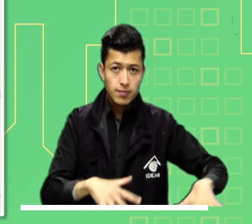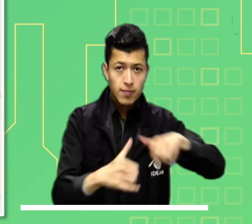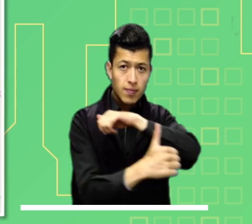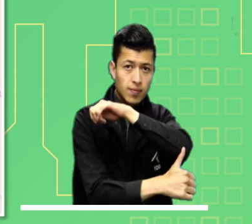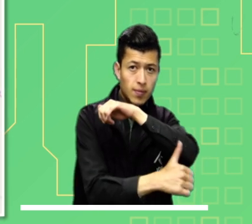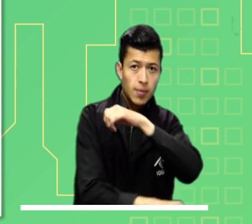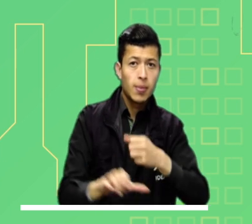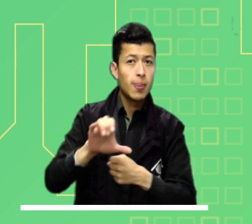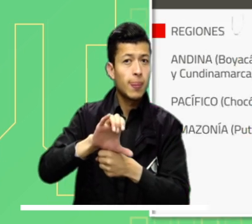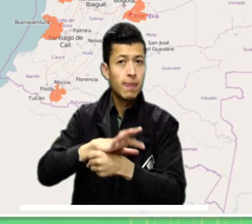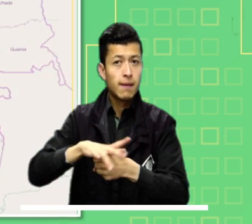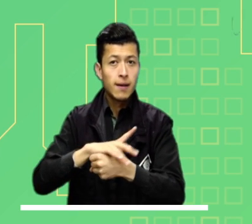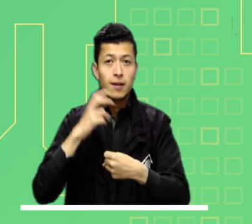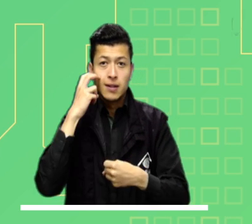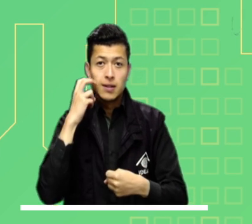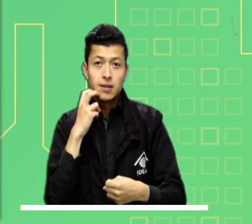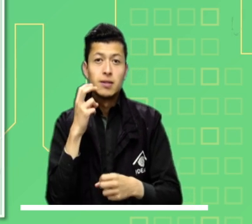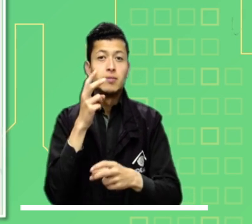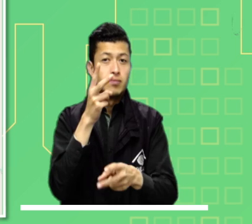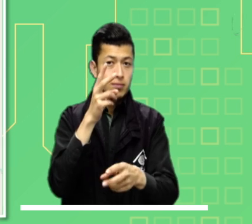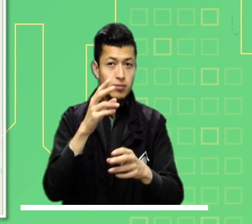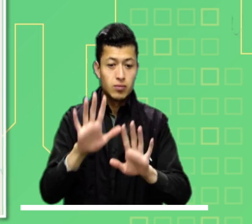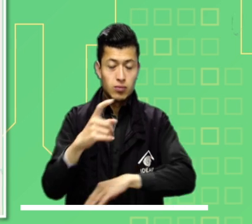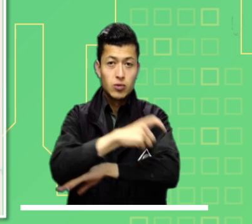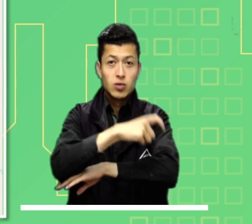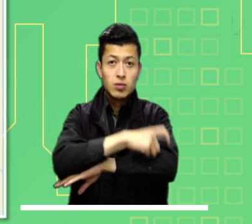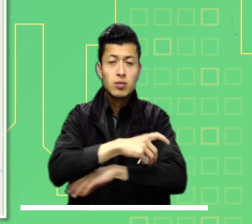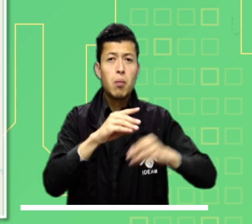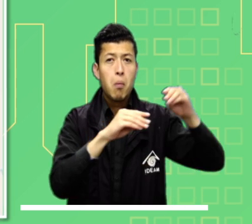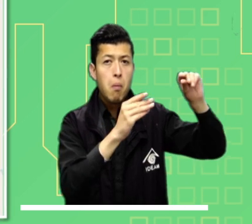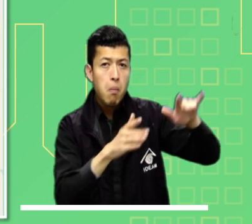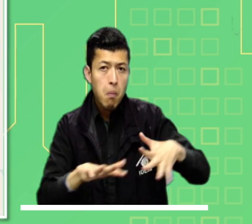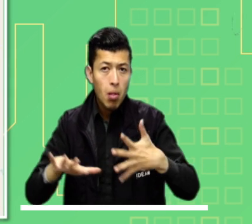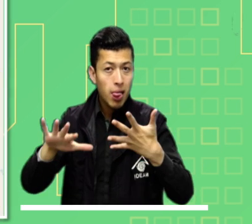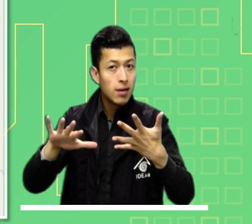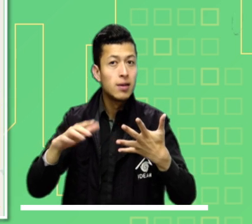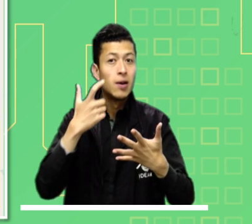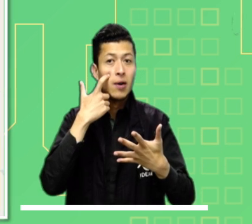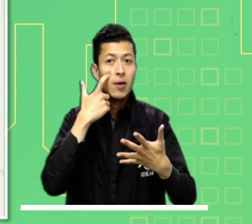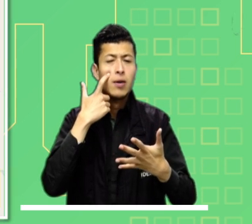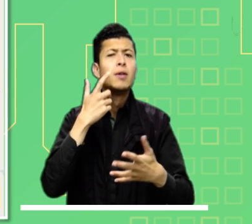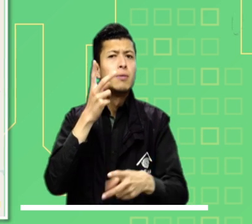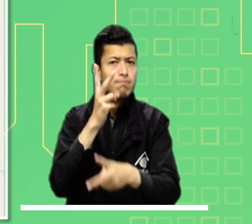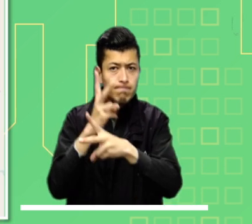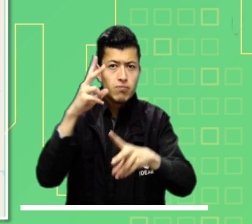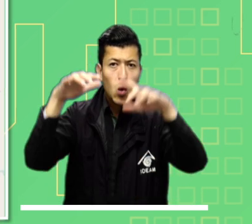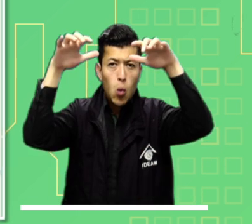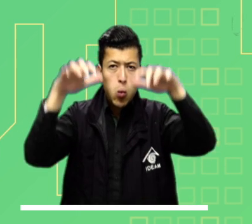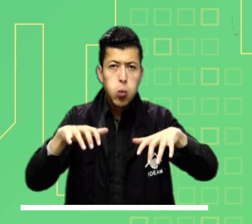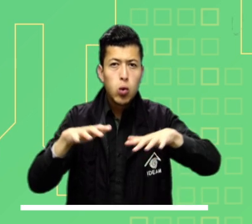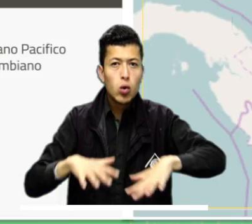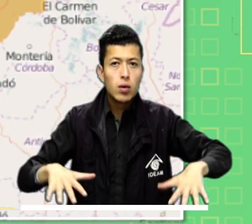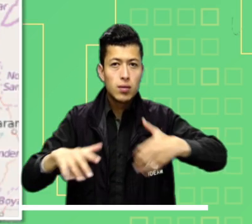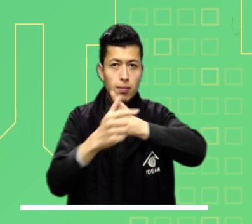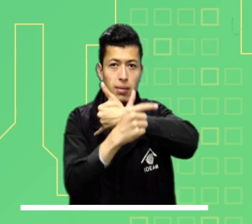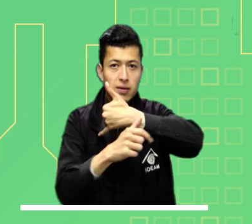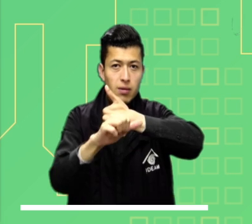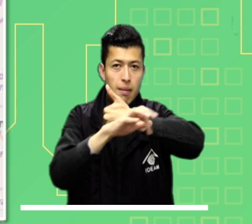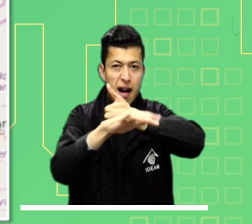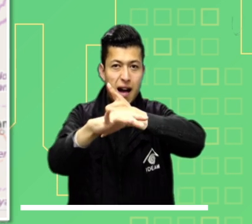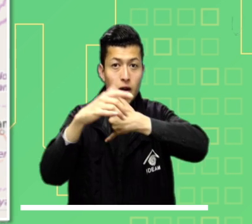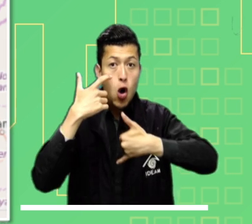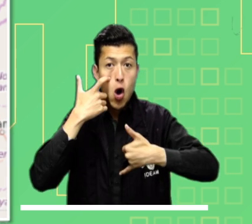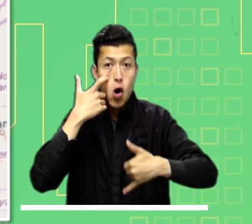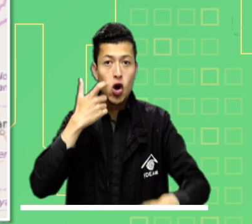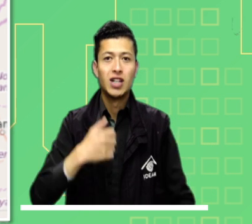puntos. Adicionalmente, hay alerta en zonas de Boyacá, Cundinamarca, Chocó y Putumayo por posibles deslizamientos. Para